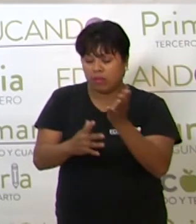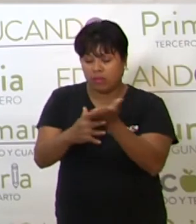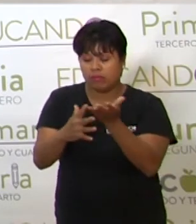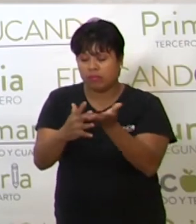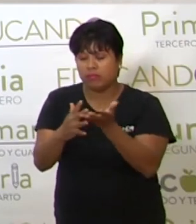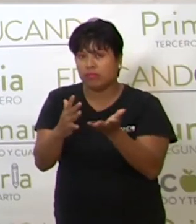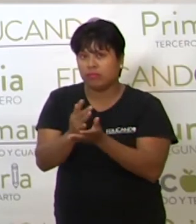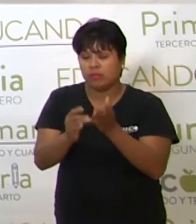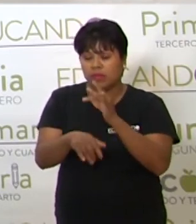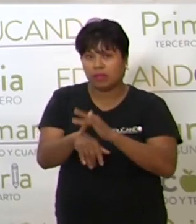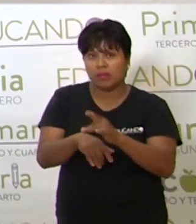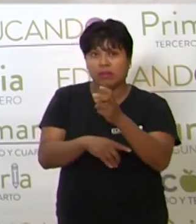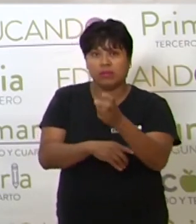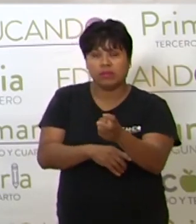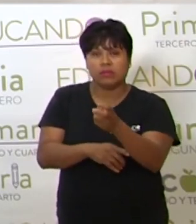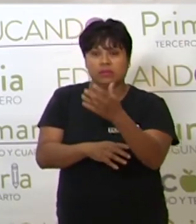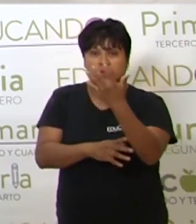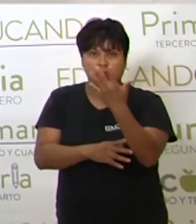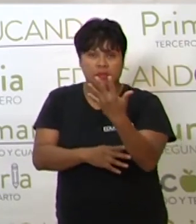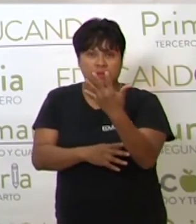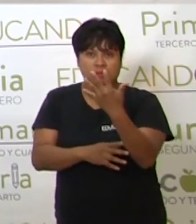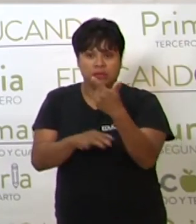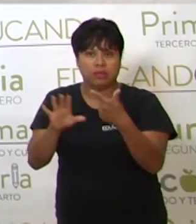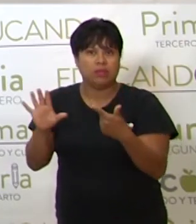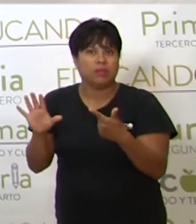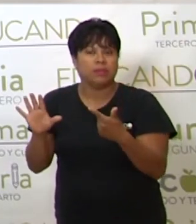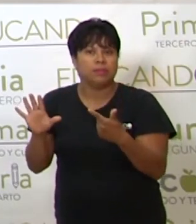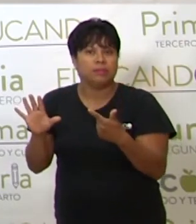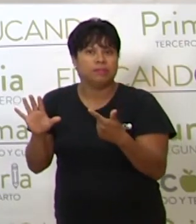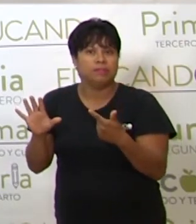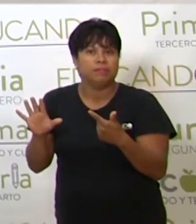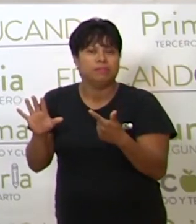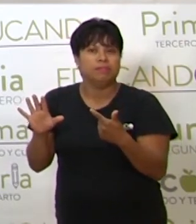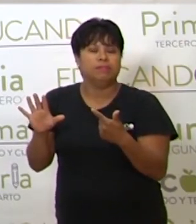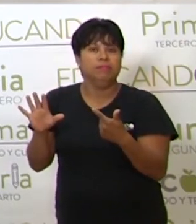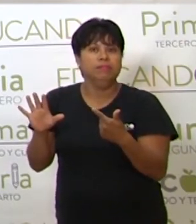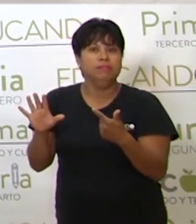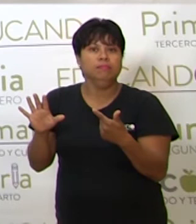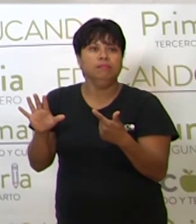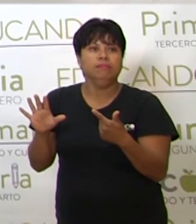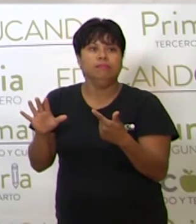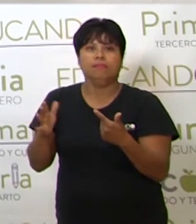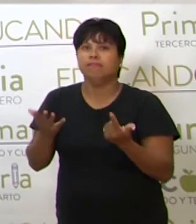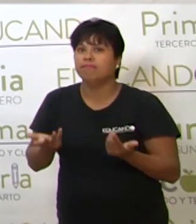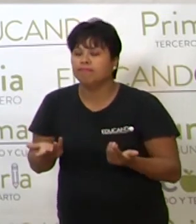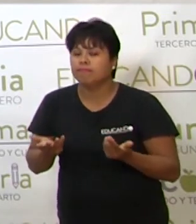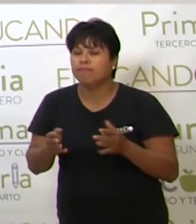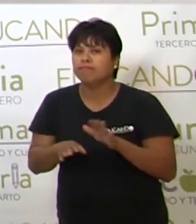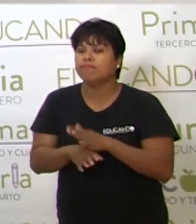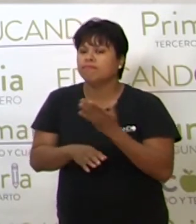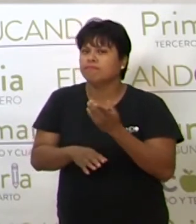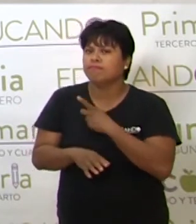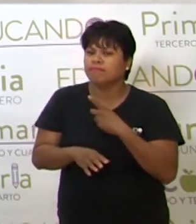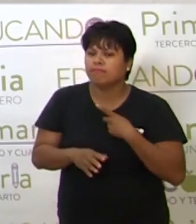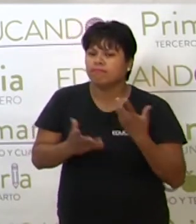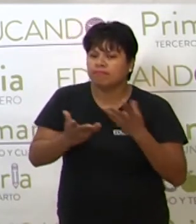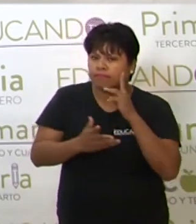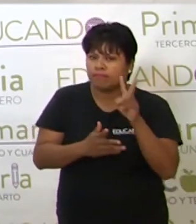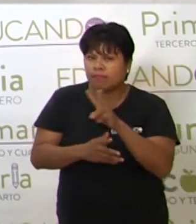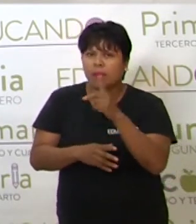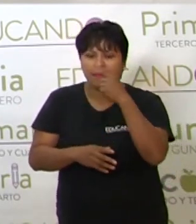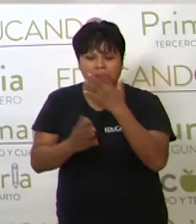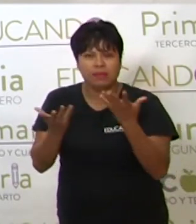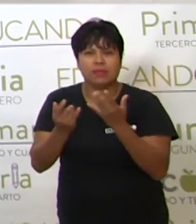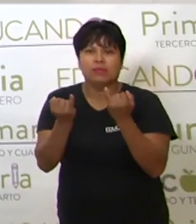este este queso que estoy en 5 partes en 7 este y porque lo tengo que venir pues es para hacer una